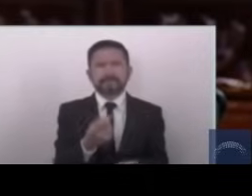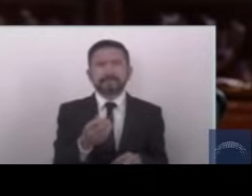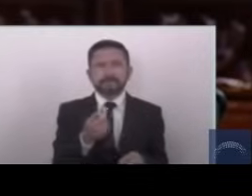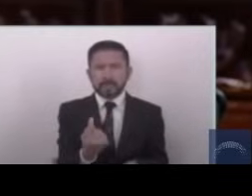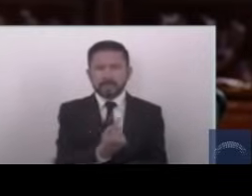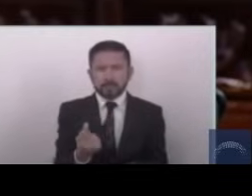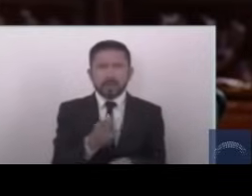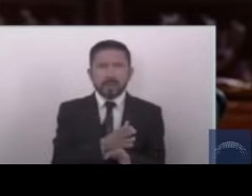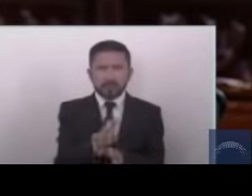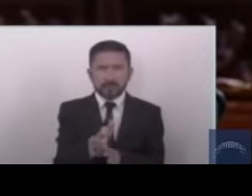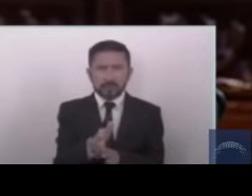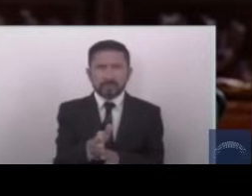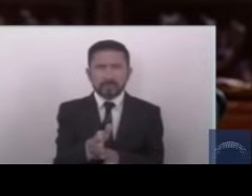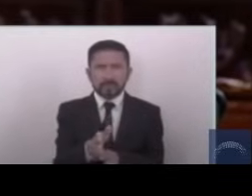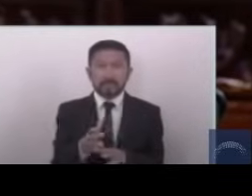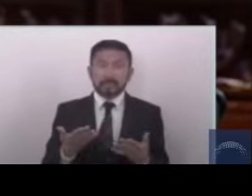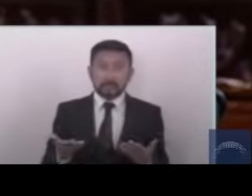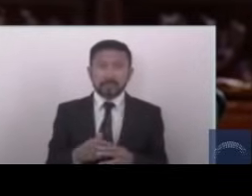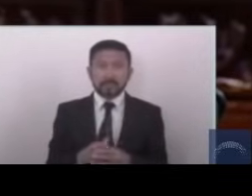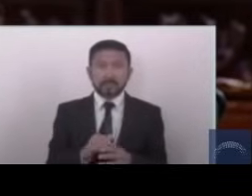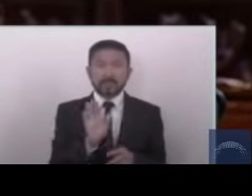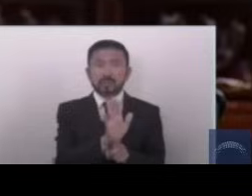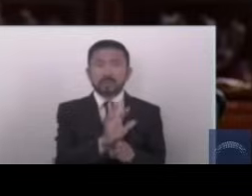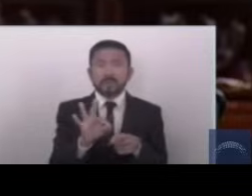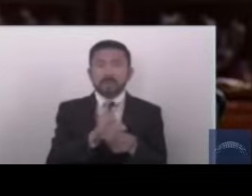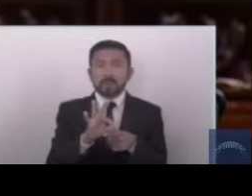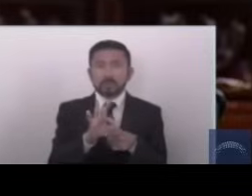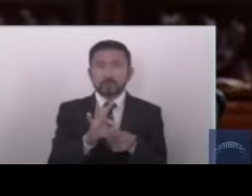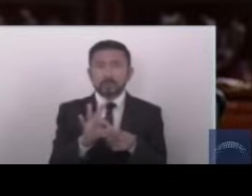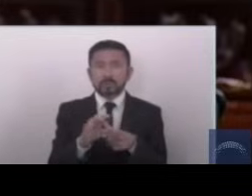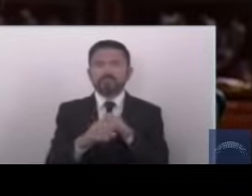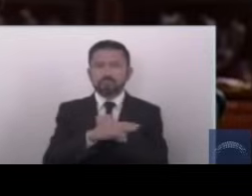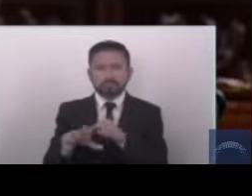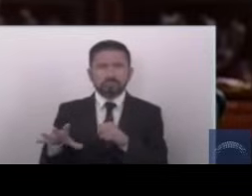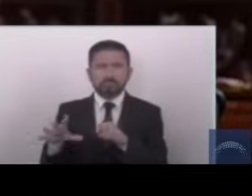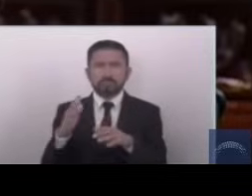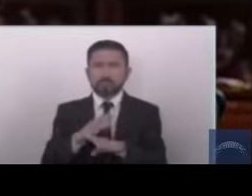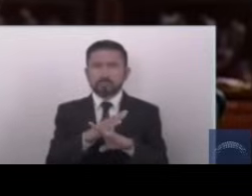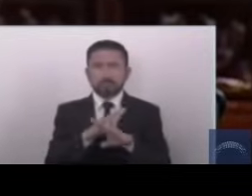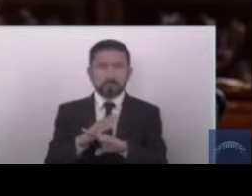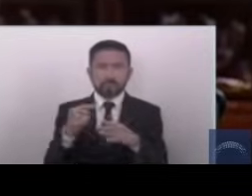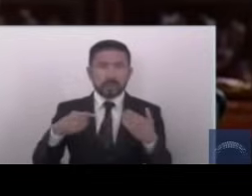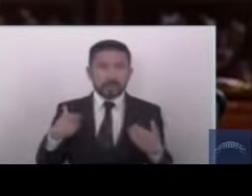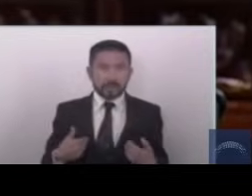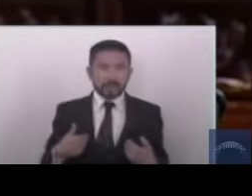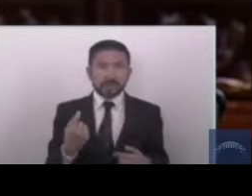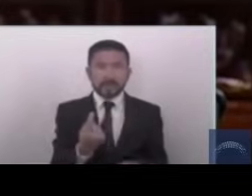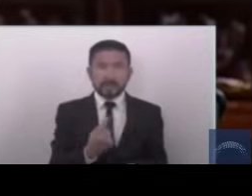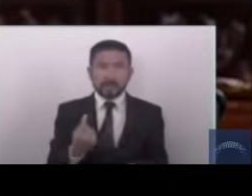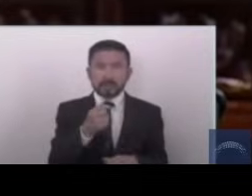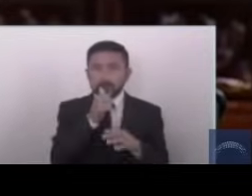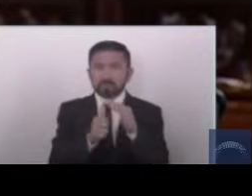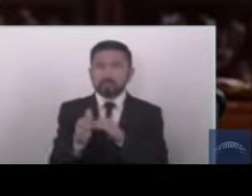estos fines y dentro de sus funciones tiene por ejemplo la promoción y protección de los derechos humanos de la persona